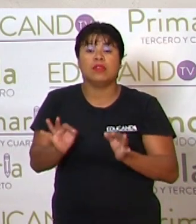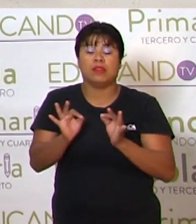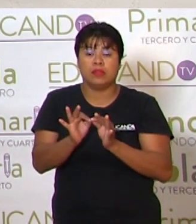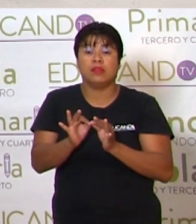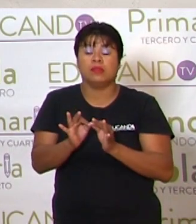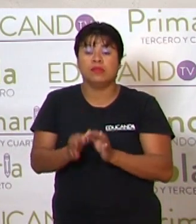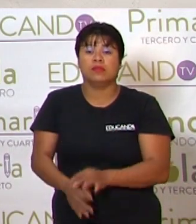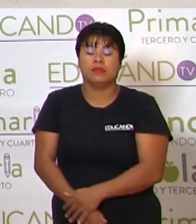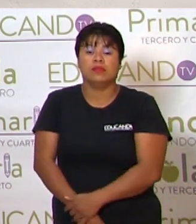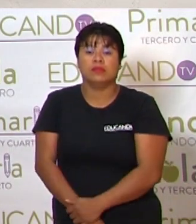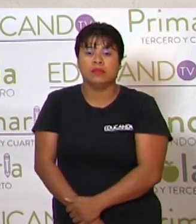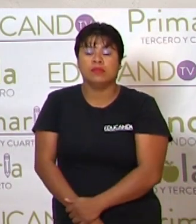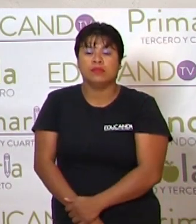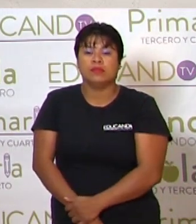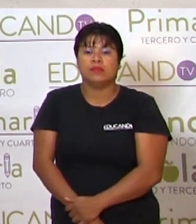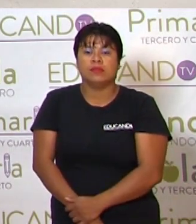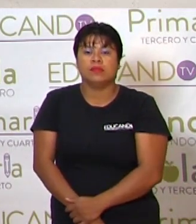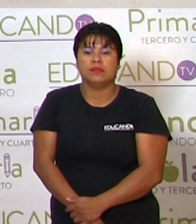útiles, bien,